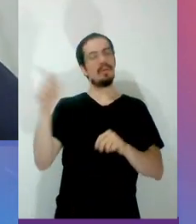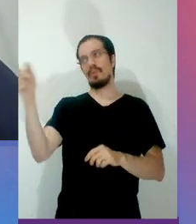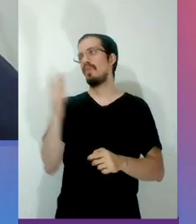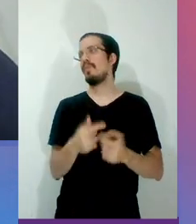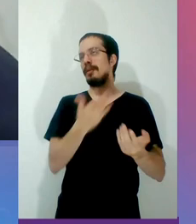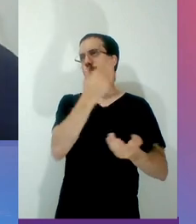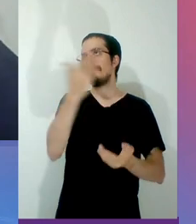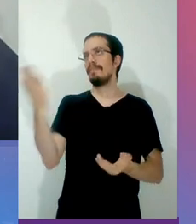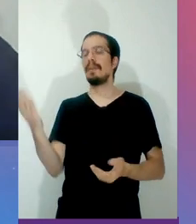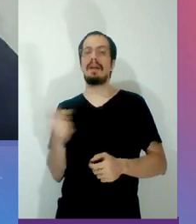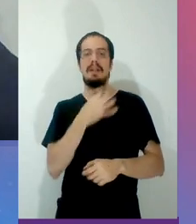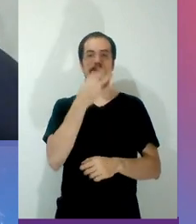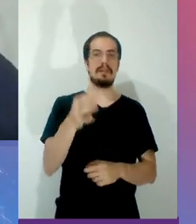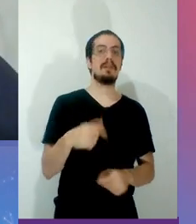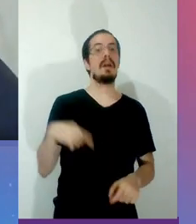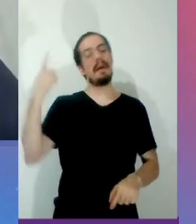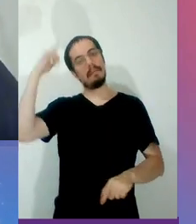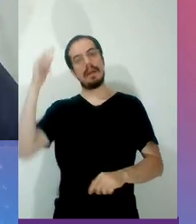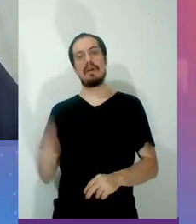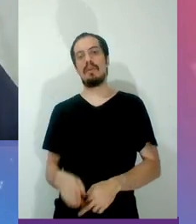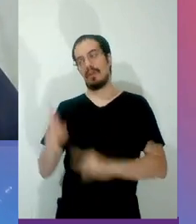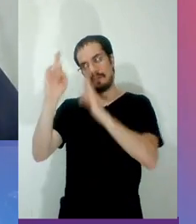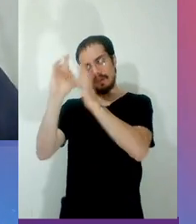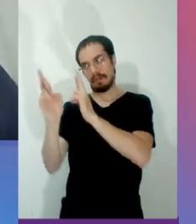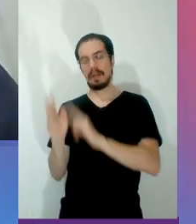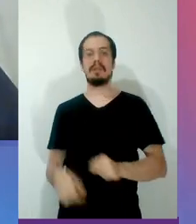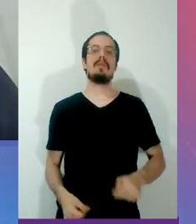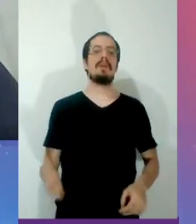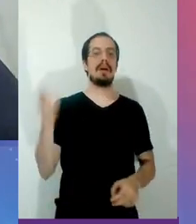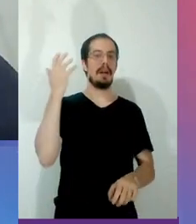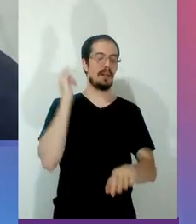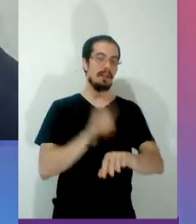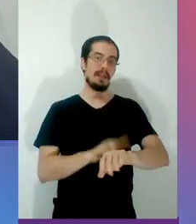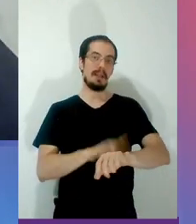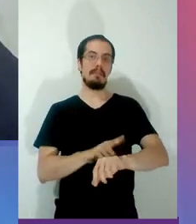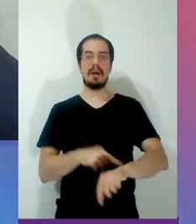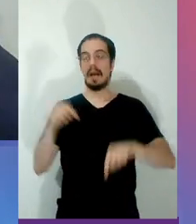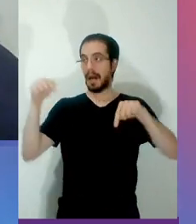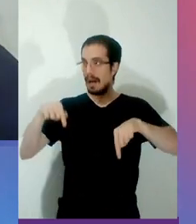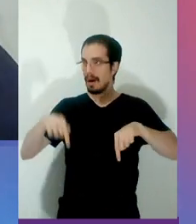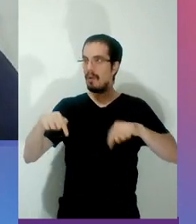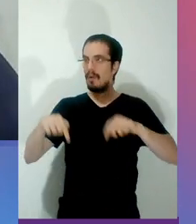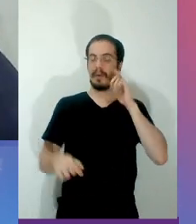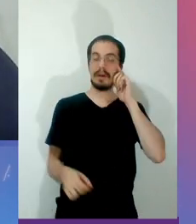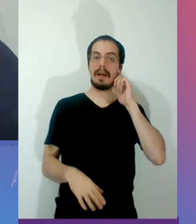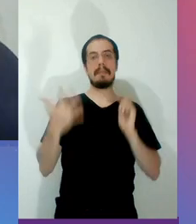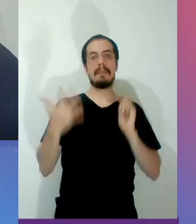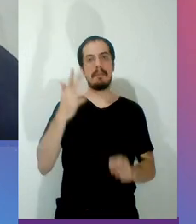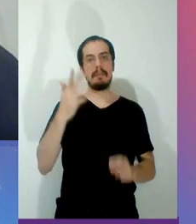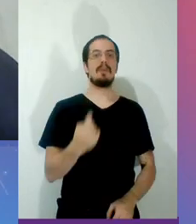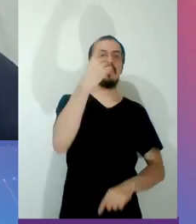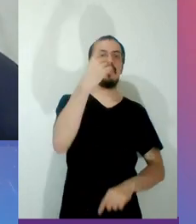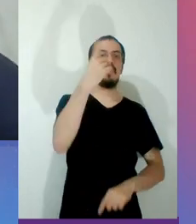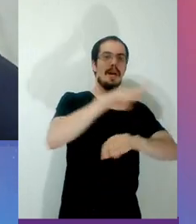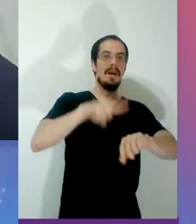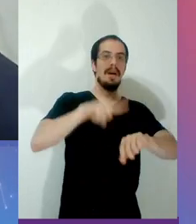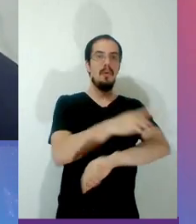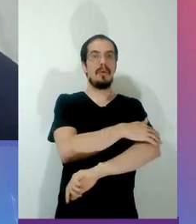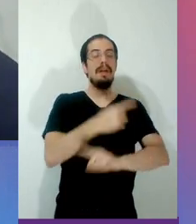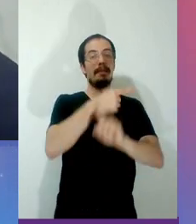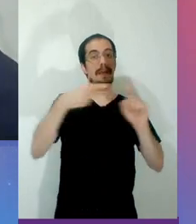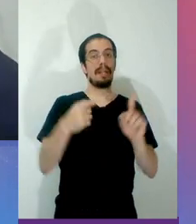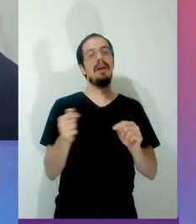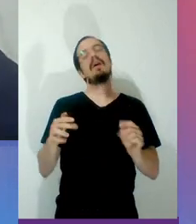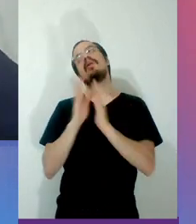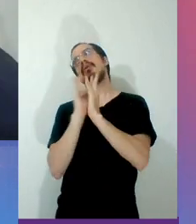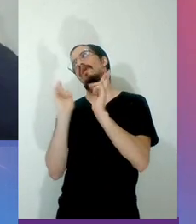por honor al tiempo, ya llevamos alrededor de una hora y media, dos horas de foro, la invitación es